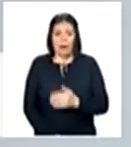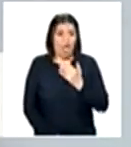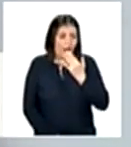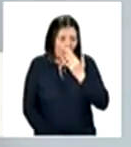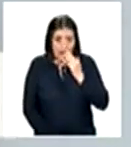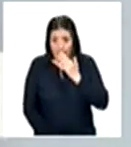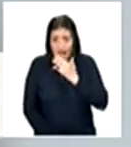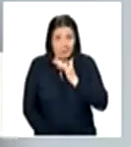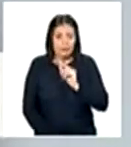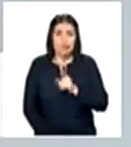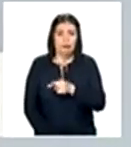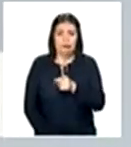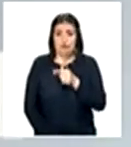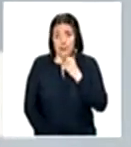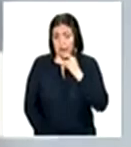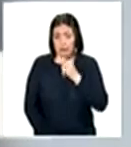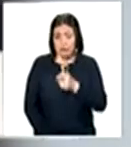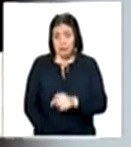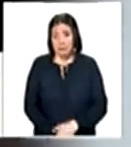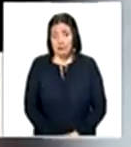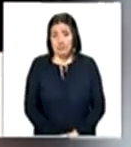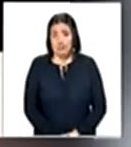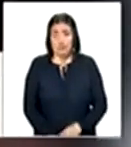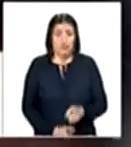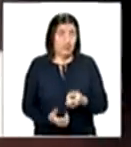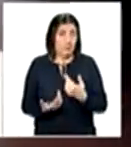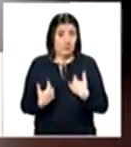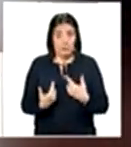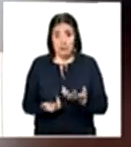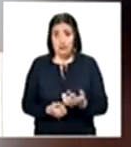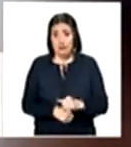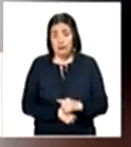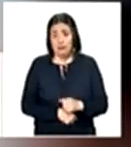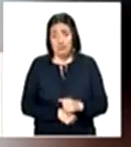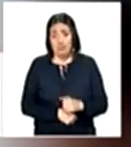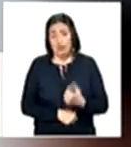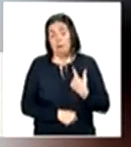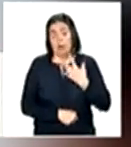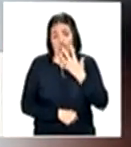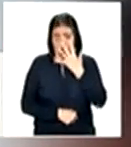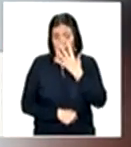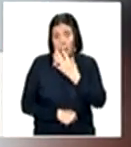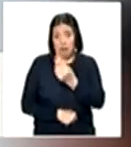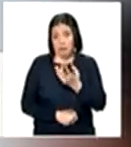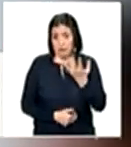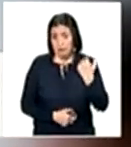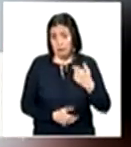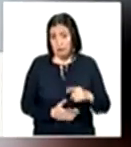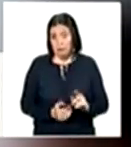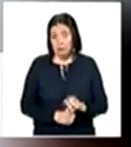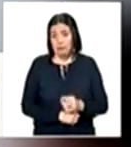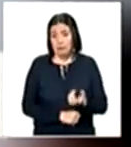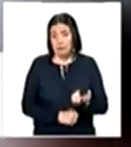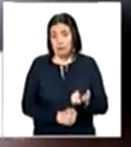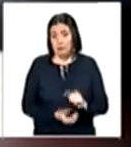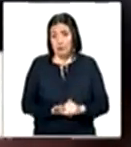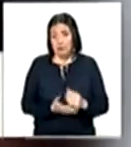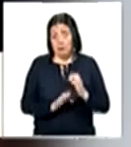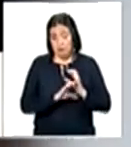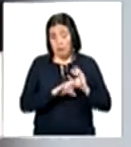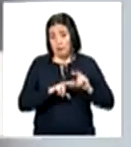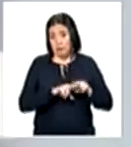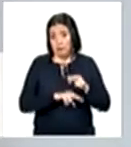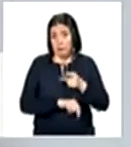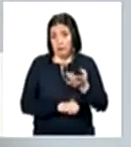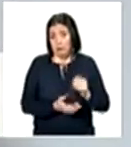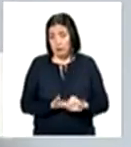Ella me enamoró desde el mismo instante pasó por el vagón del tren en